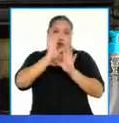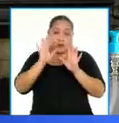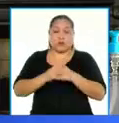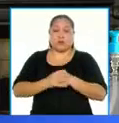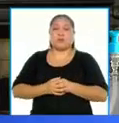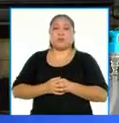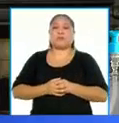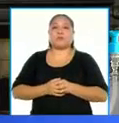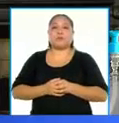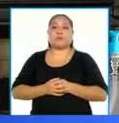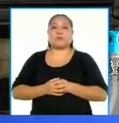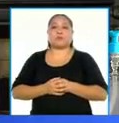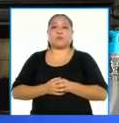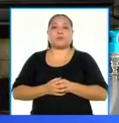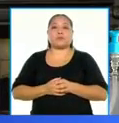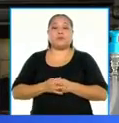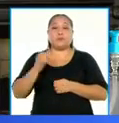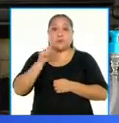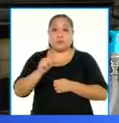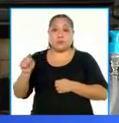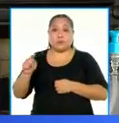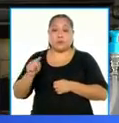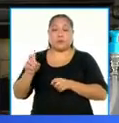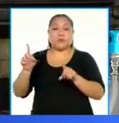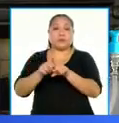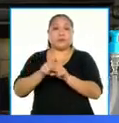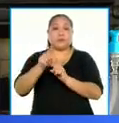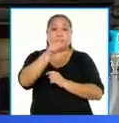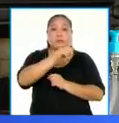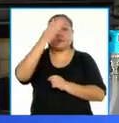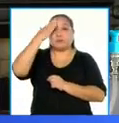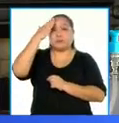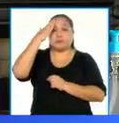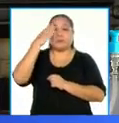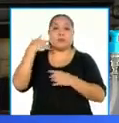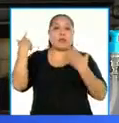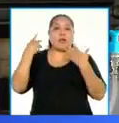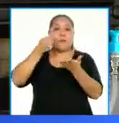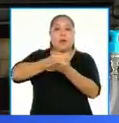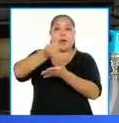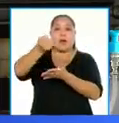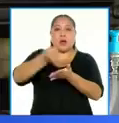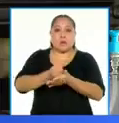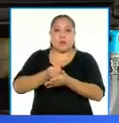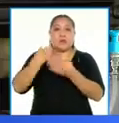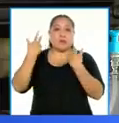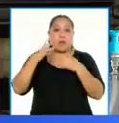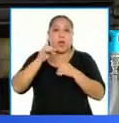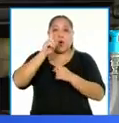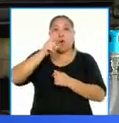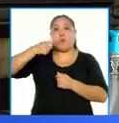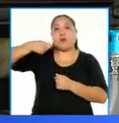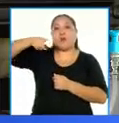Además de ello, ustedes saben que contratamos 1 millón de dosis